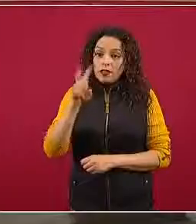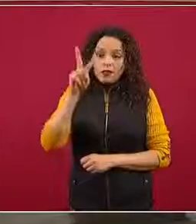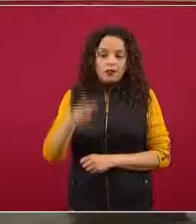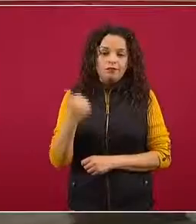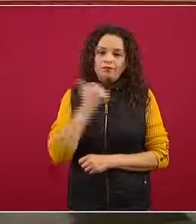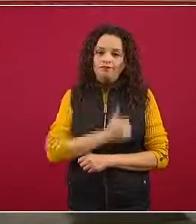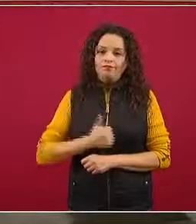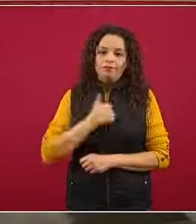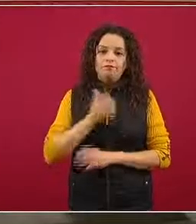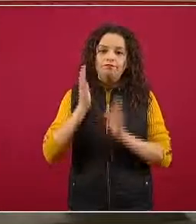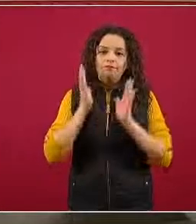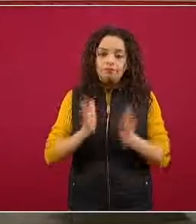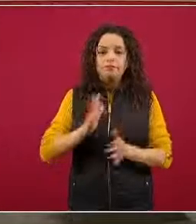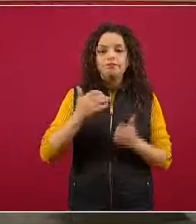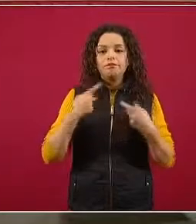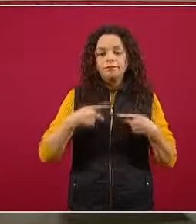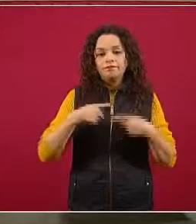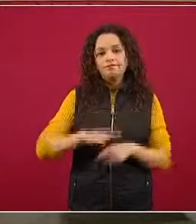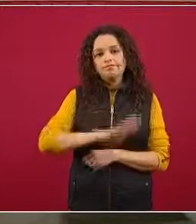defunciones. Nuestro